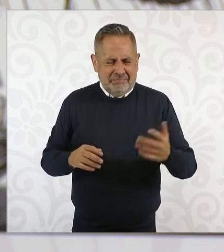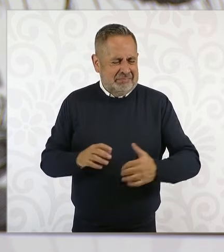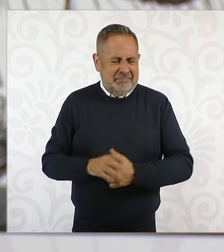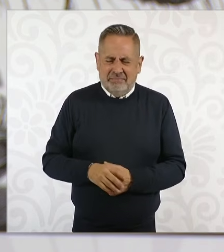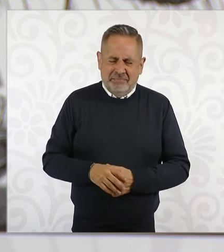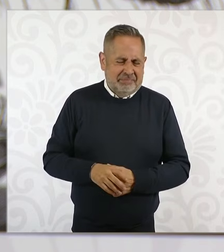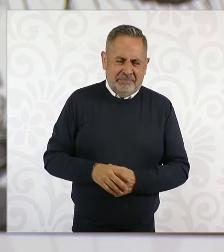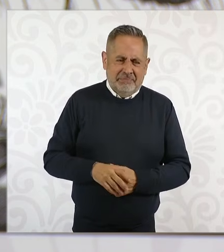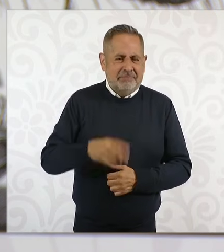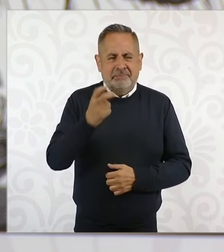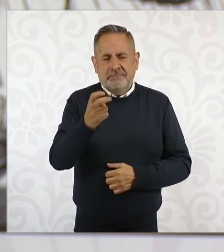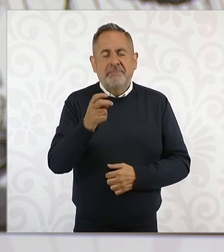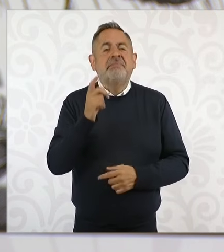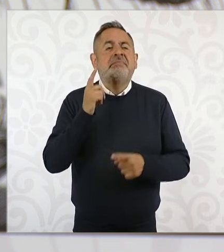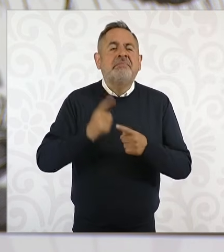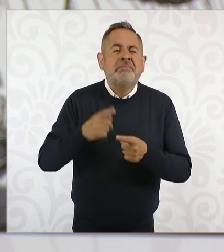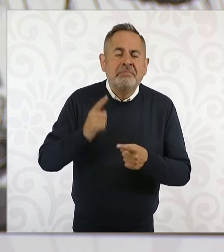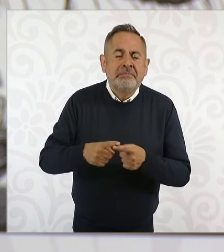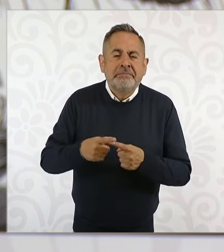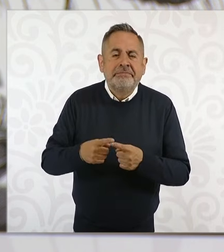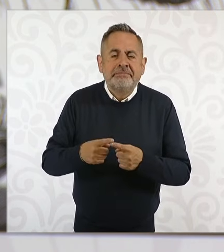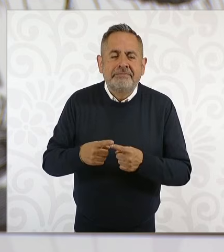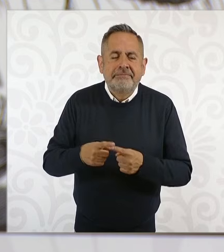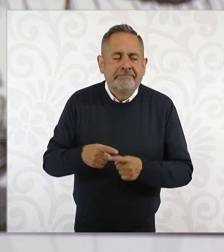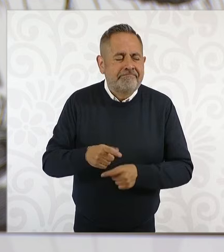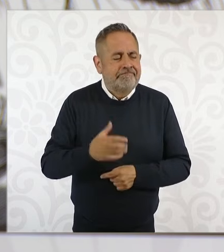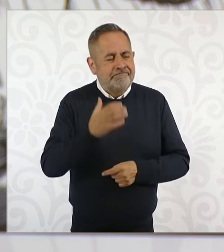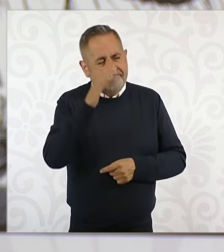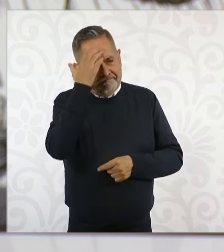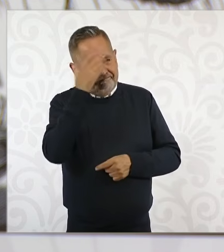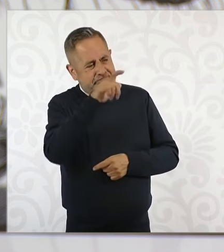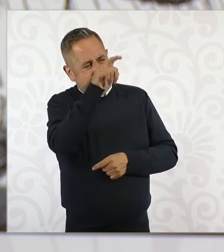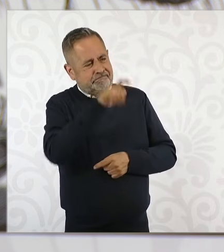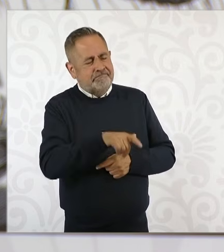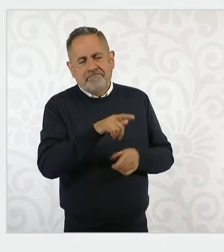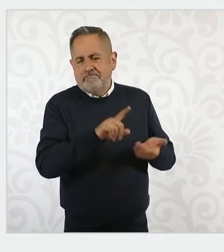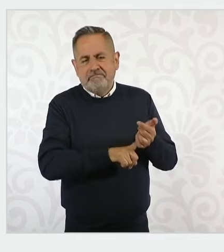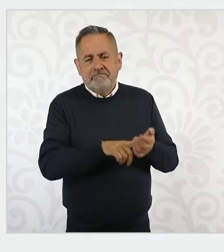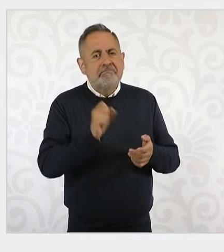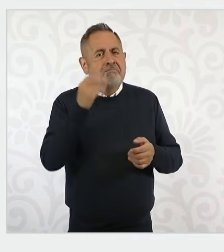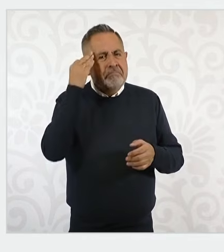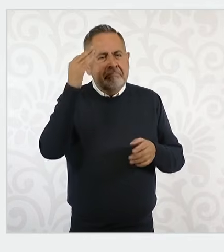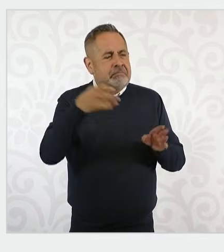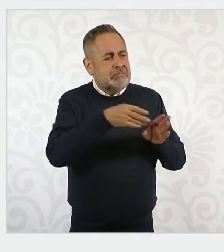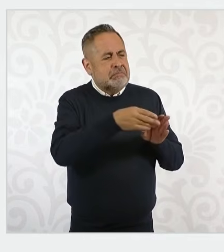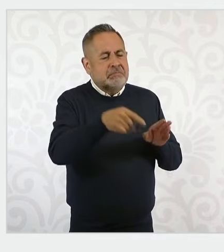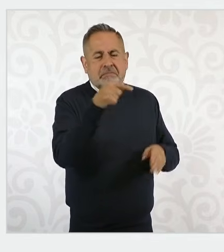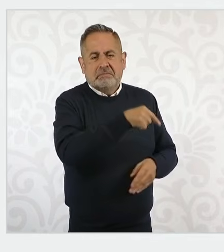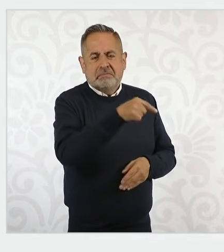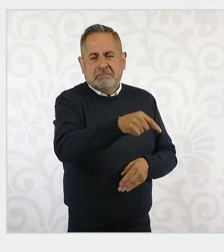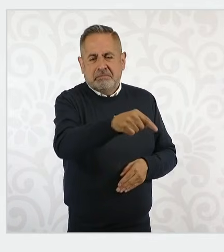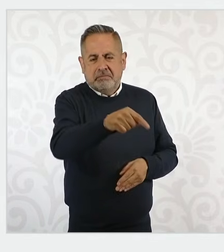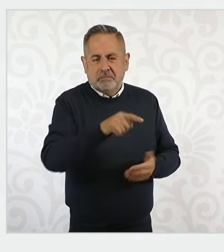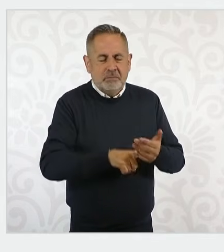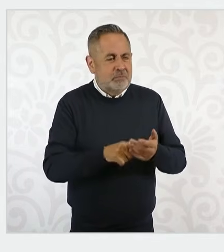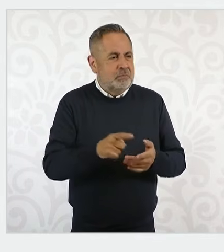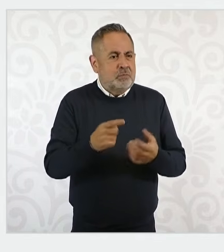Y esa es una característica de este periodo que estamos viviendo, con el